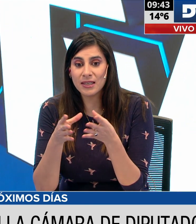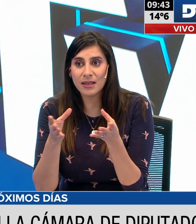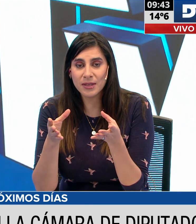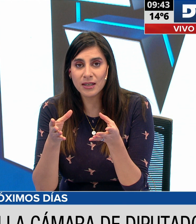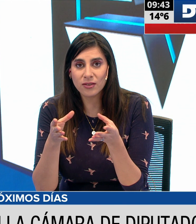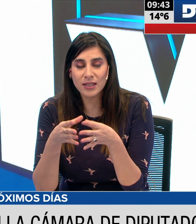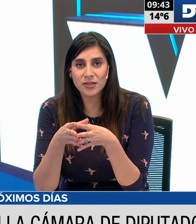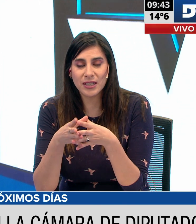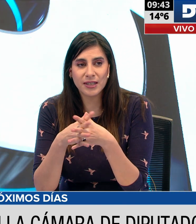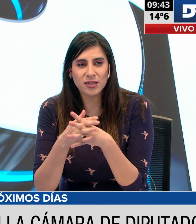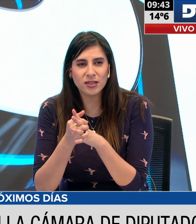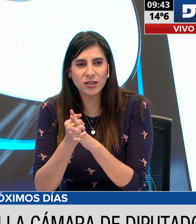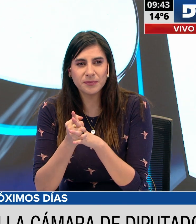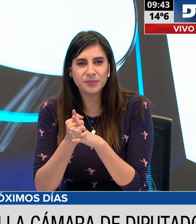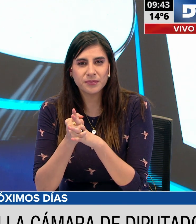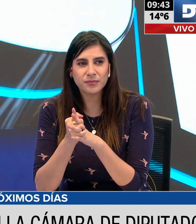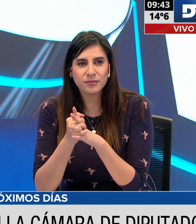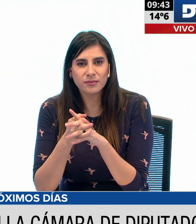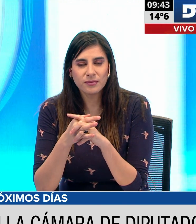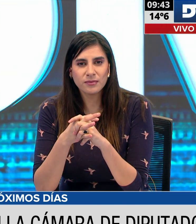parte y también en el Congreso de la Nación, ¿no?